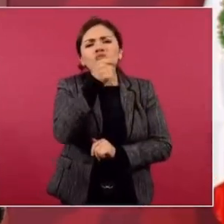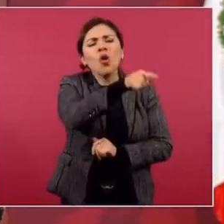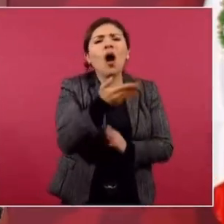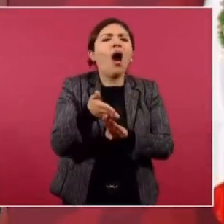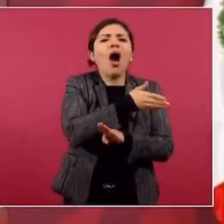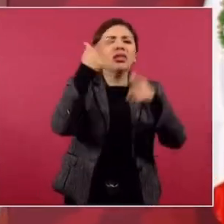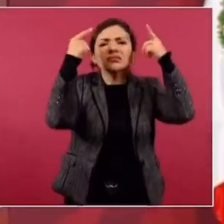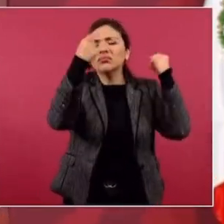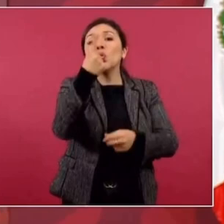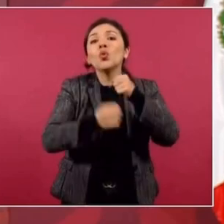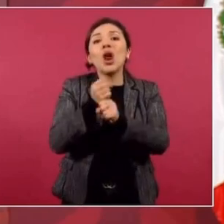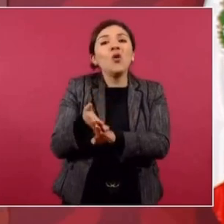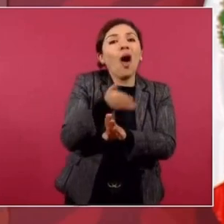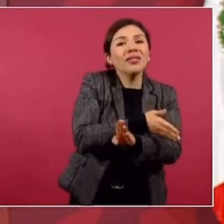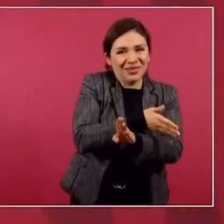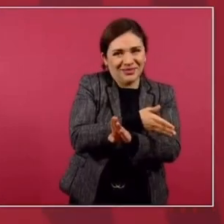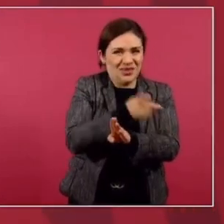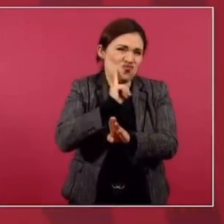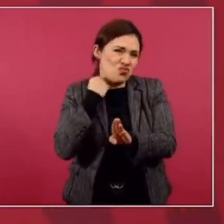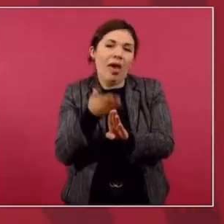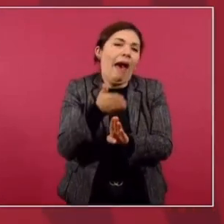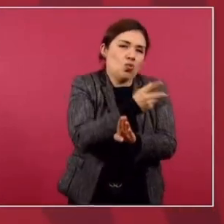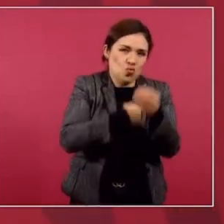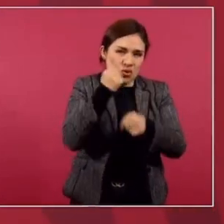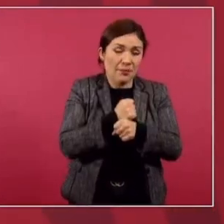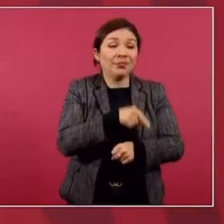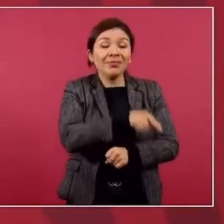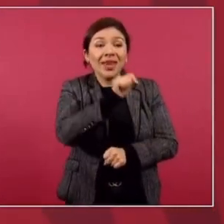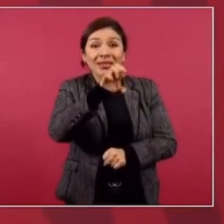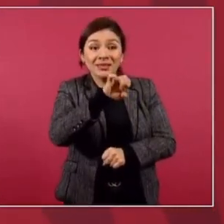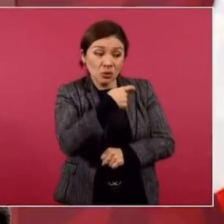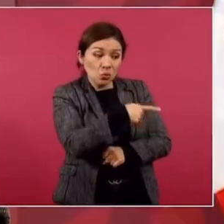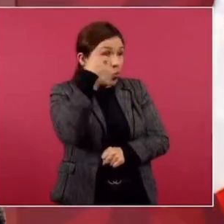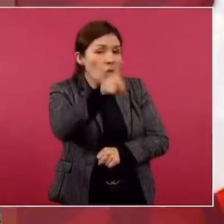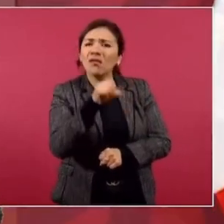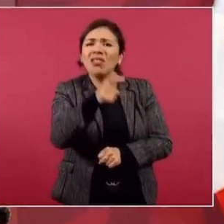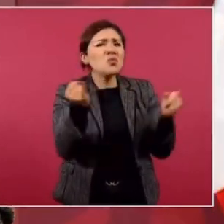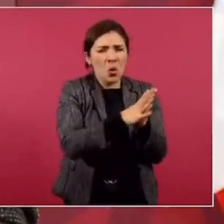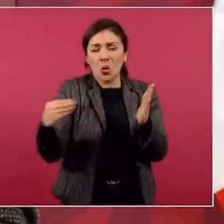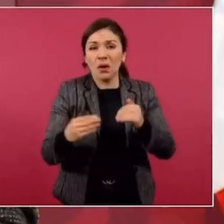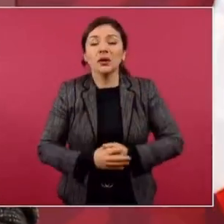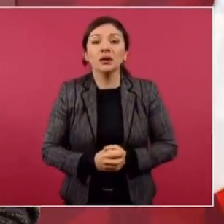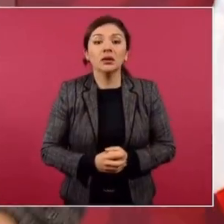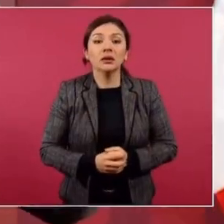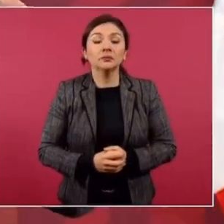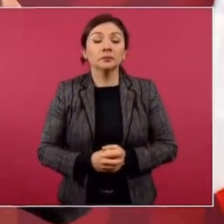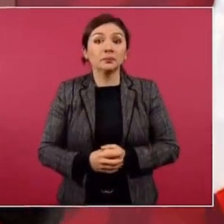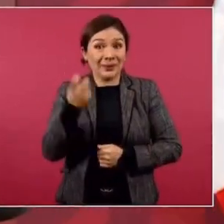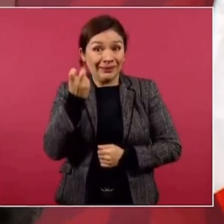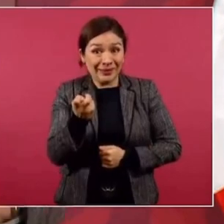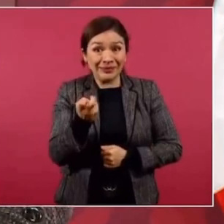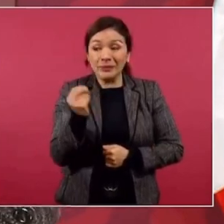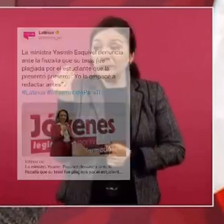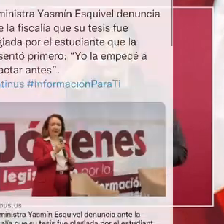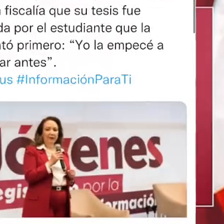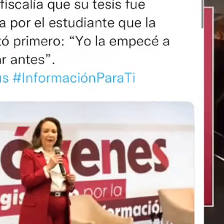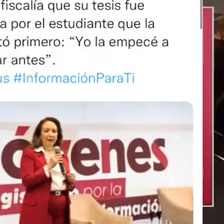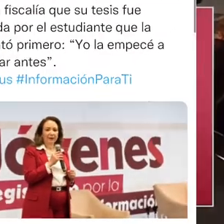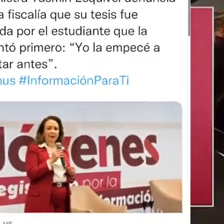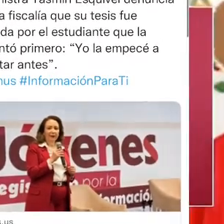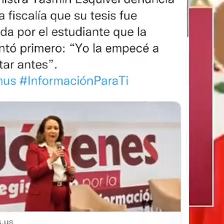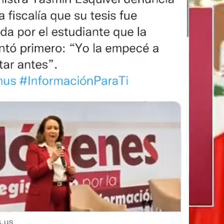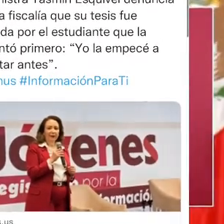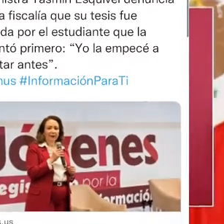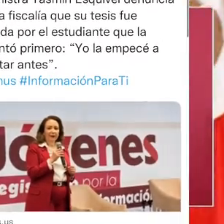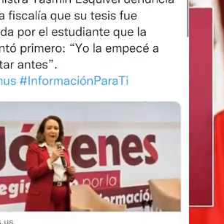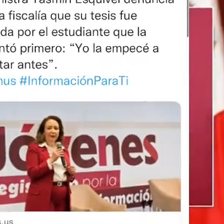había recibido un año antes que ella y que la tesis es igual, calcada. Esto se dio a conocer a través de un medio